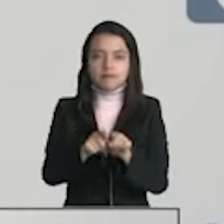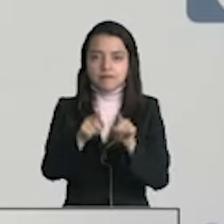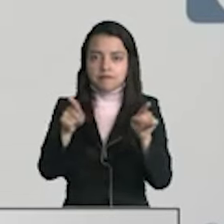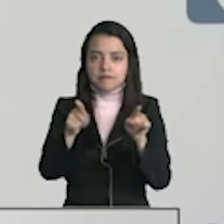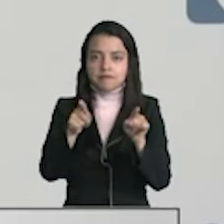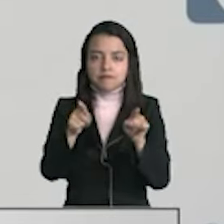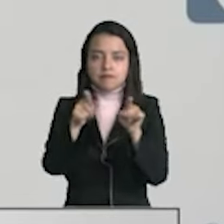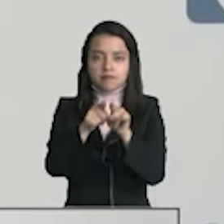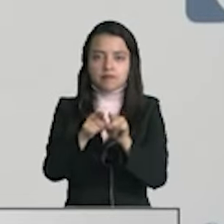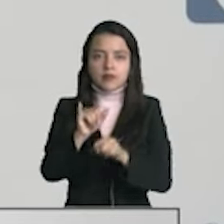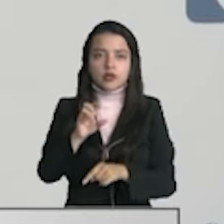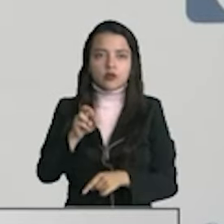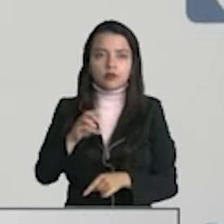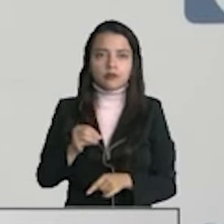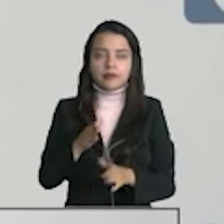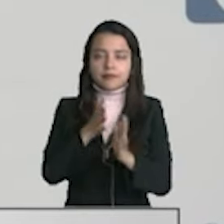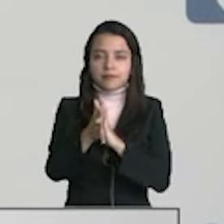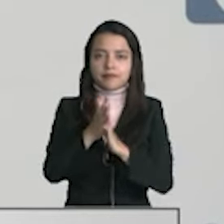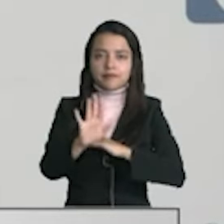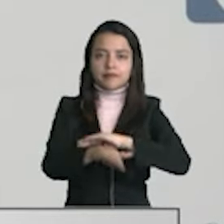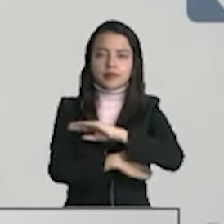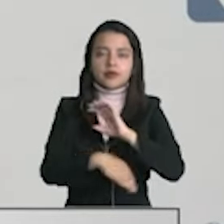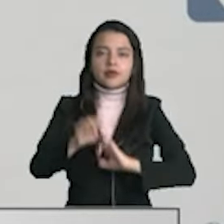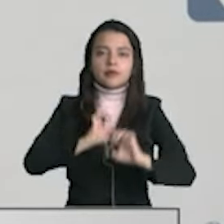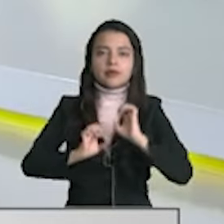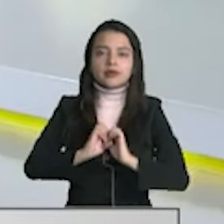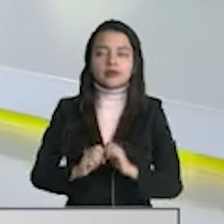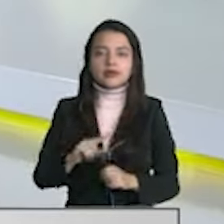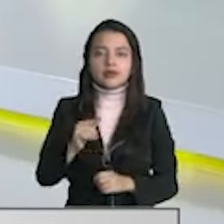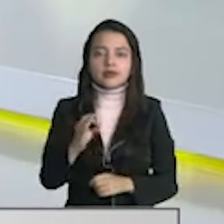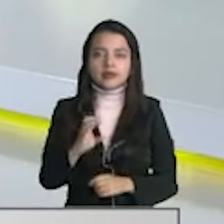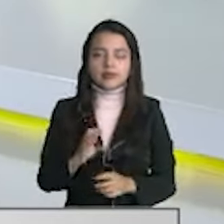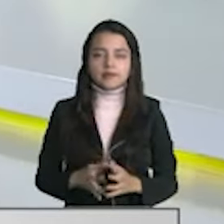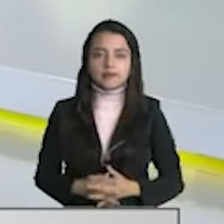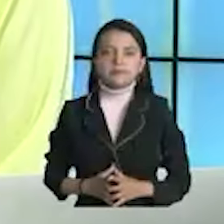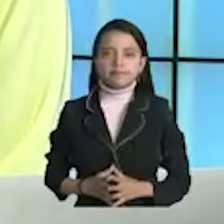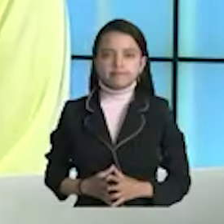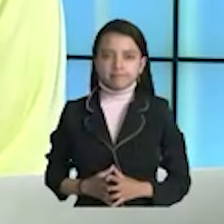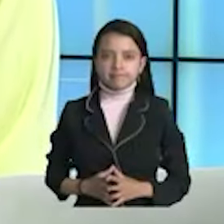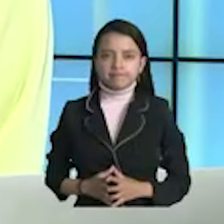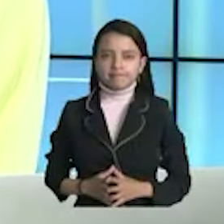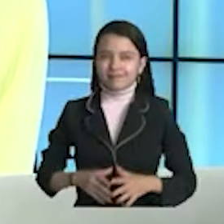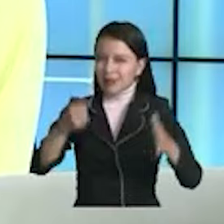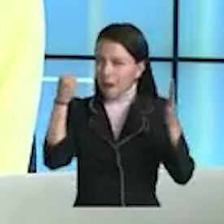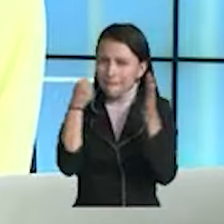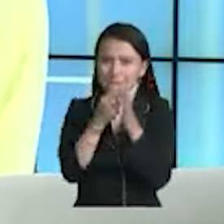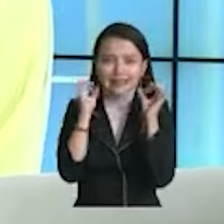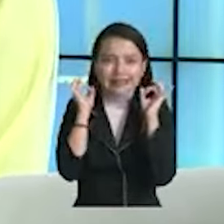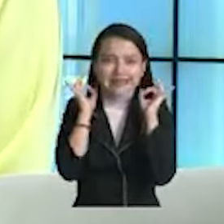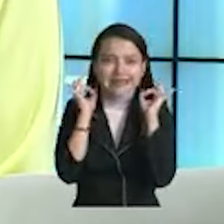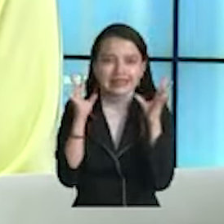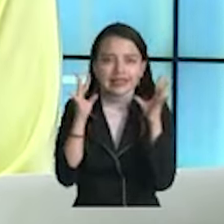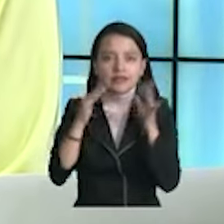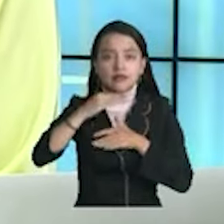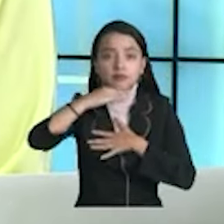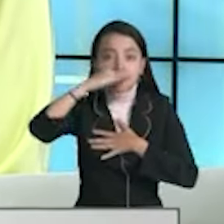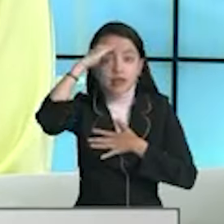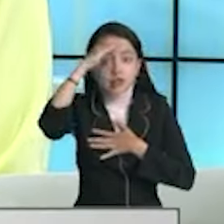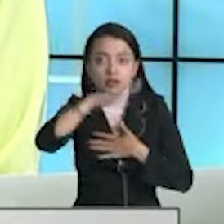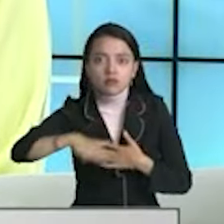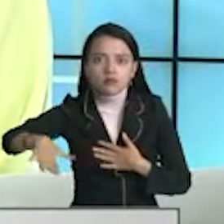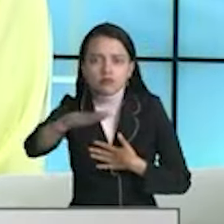información desde Indumil en el Ministerio de Defensa. Stig Luengas en Noticentro 1 CMI. Un aparatoso accidente en Medellín dejó